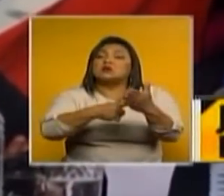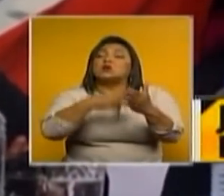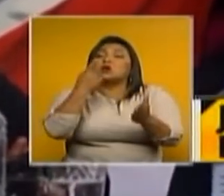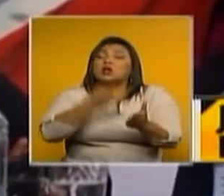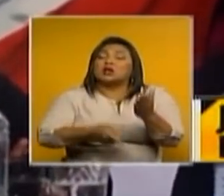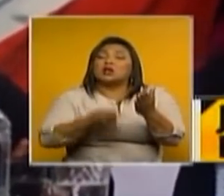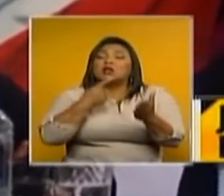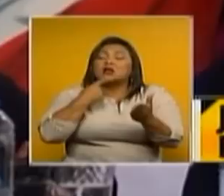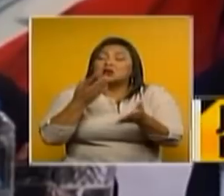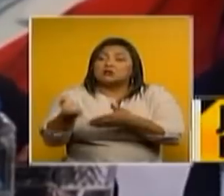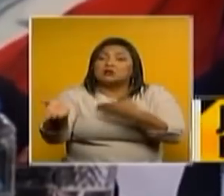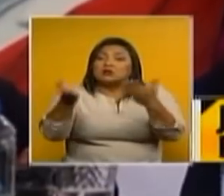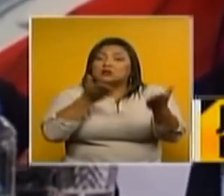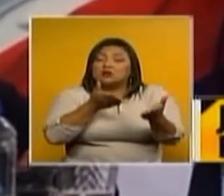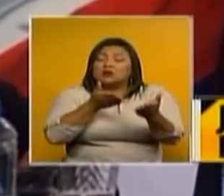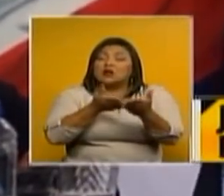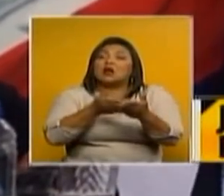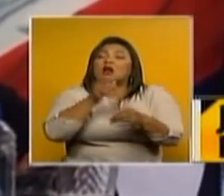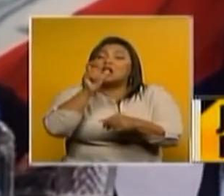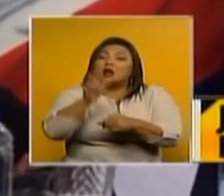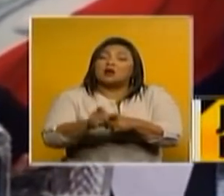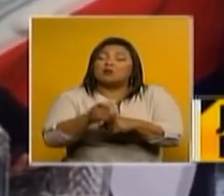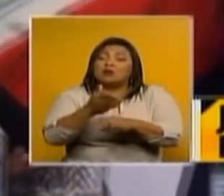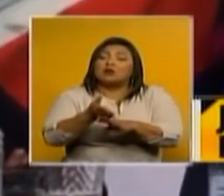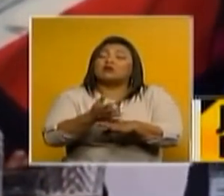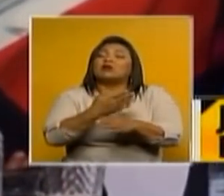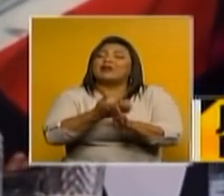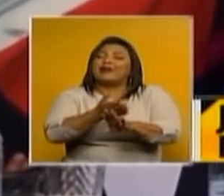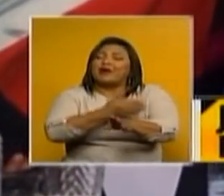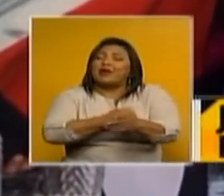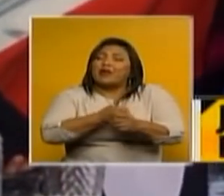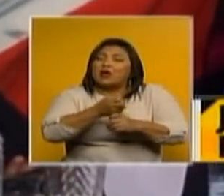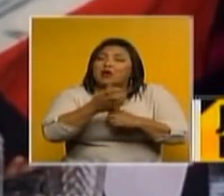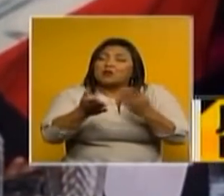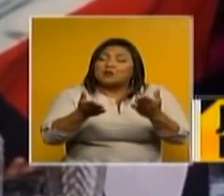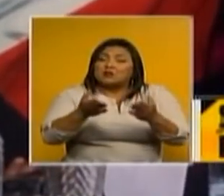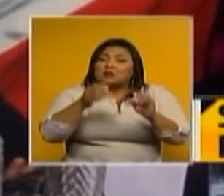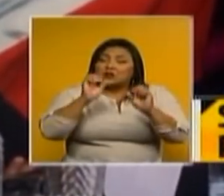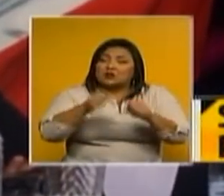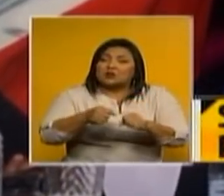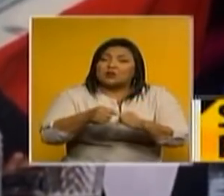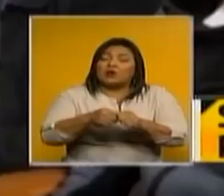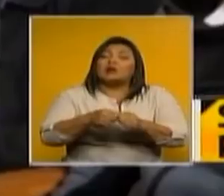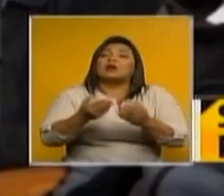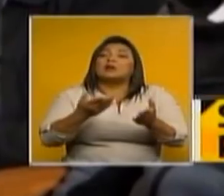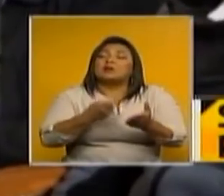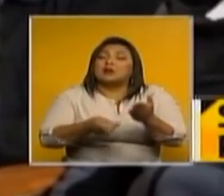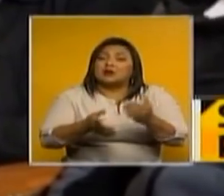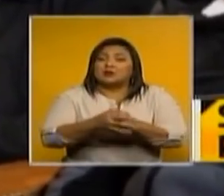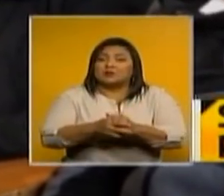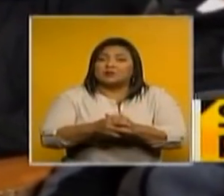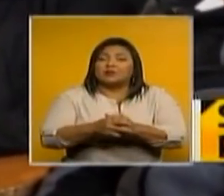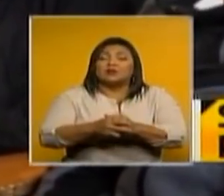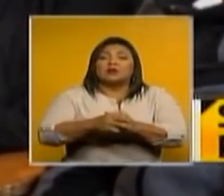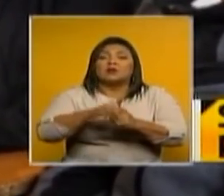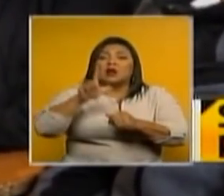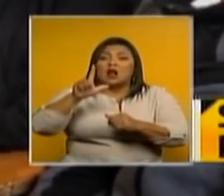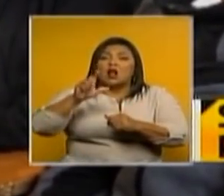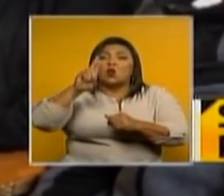les conceda a las víctimas de la persecución, se les conceda el indulto. Para Luisa